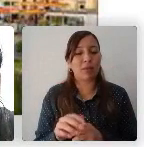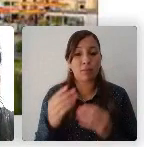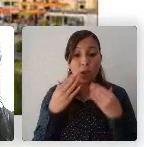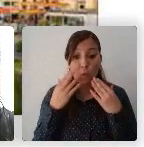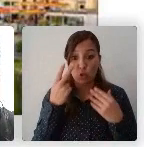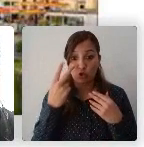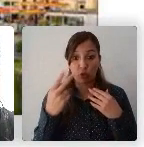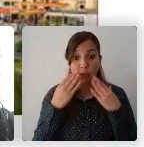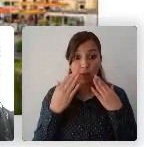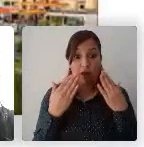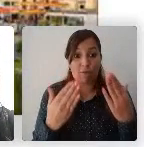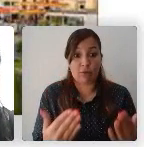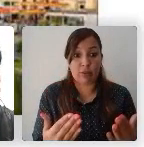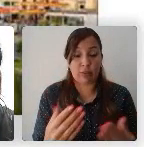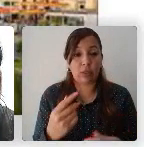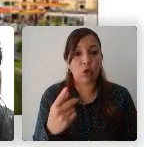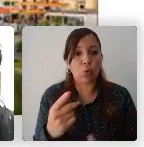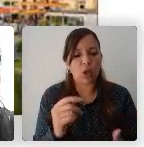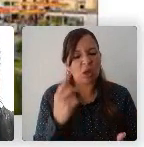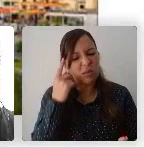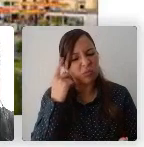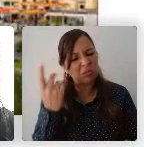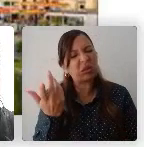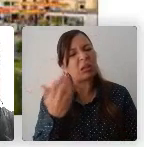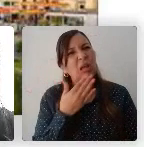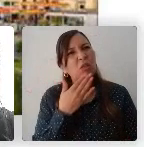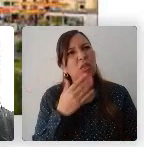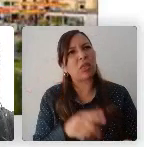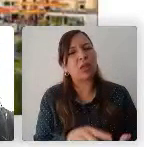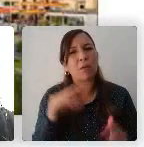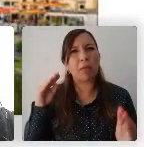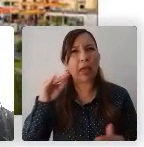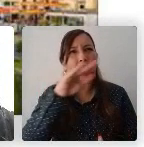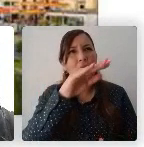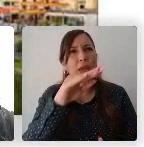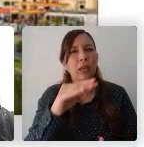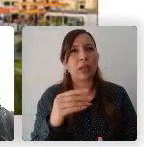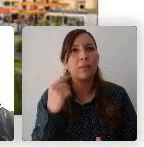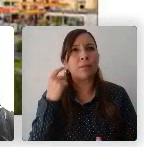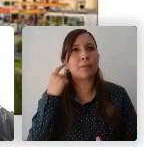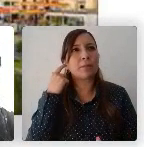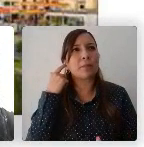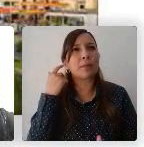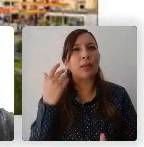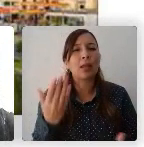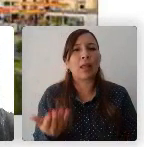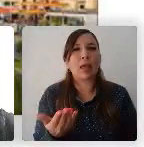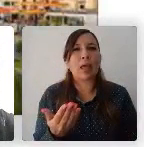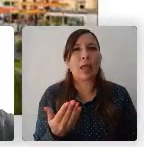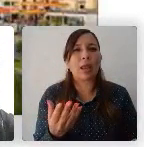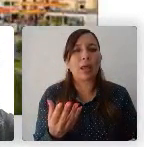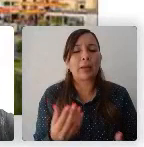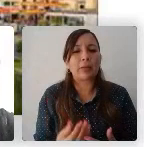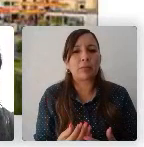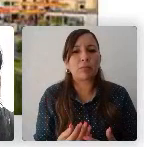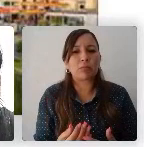digamos, una definición de viajar bastante, bastante muy,